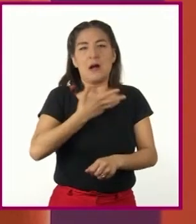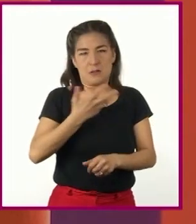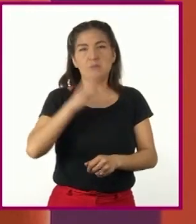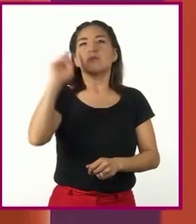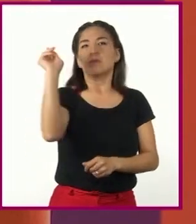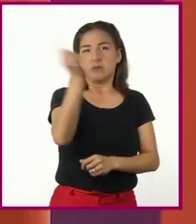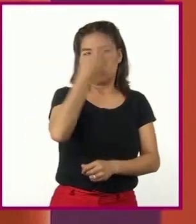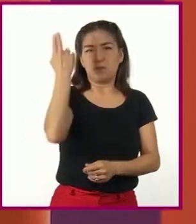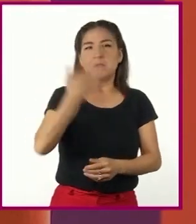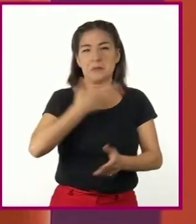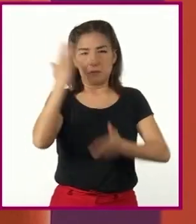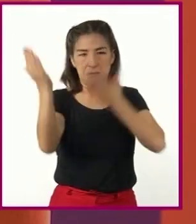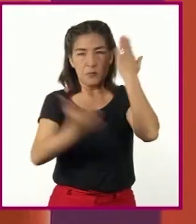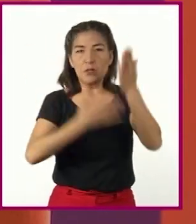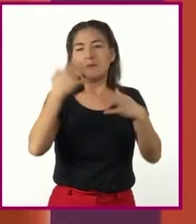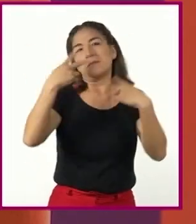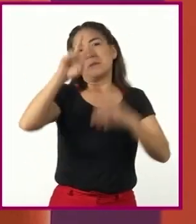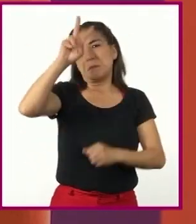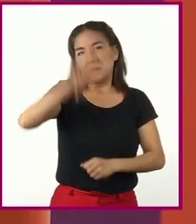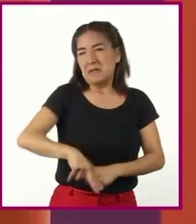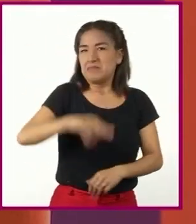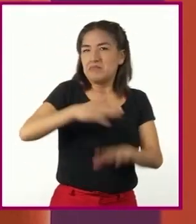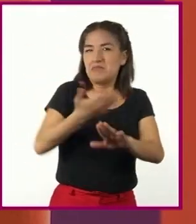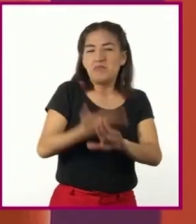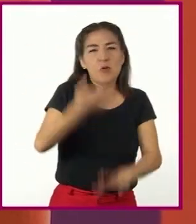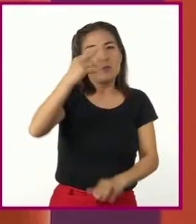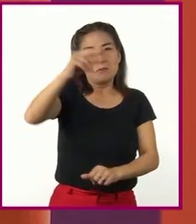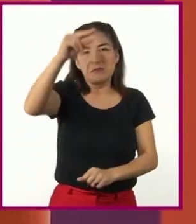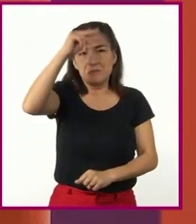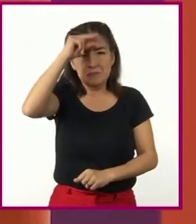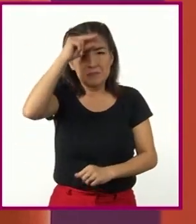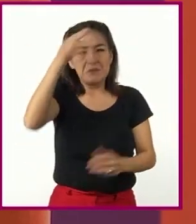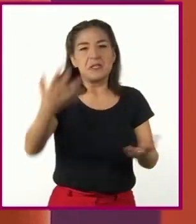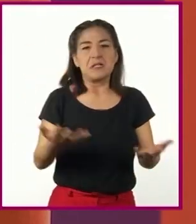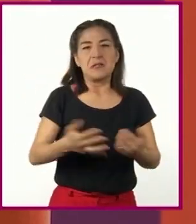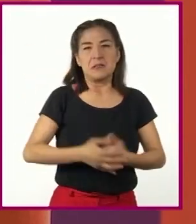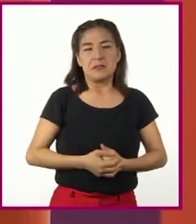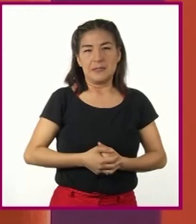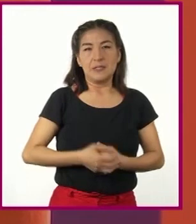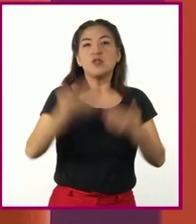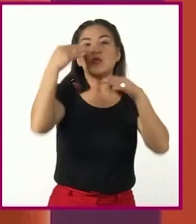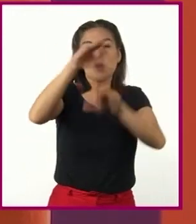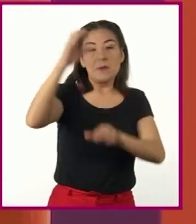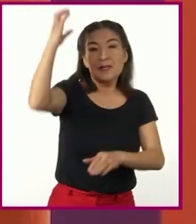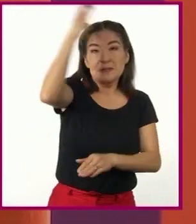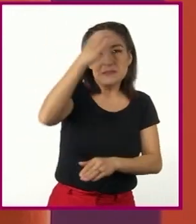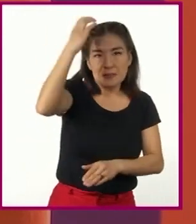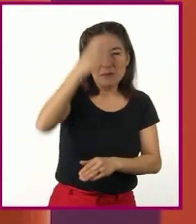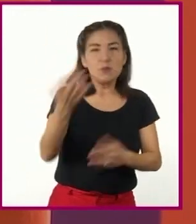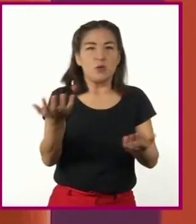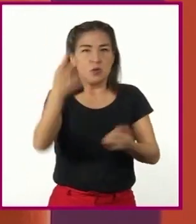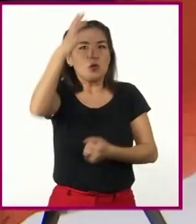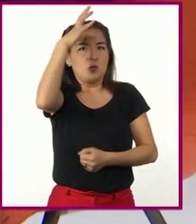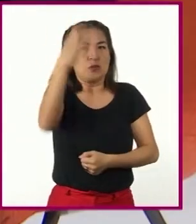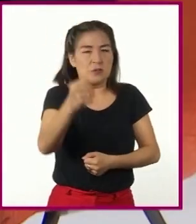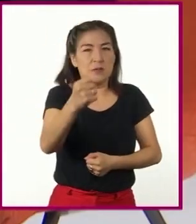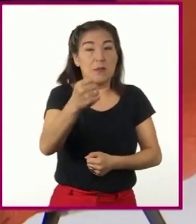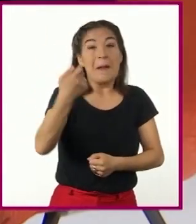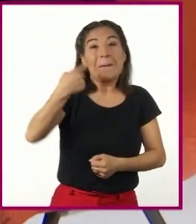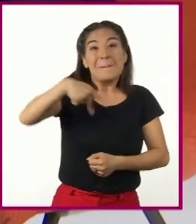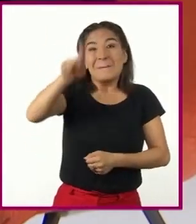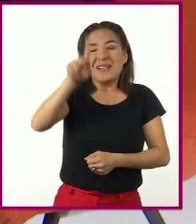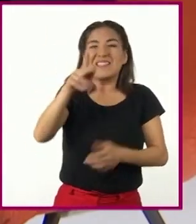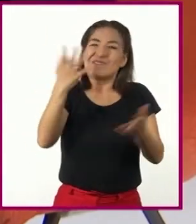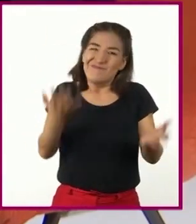universitario que tienen muchos conocimientos de la ciencia, digamos, de muchos conceptos, pero tal vez